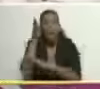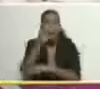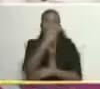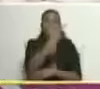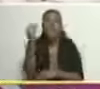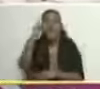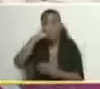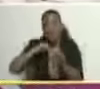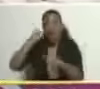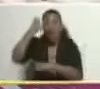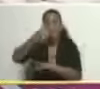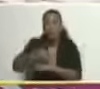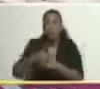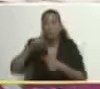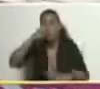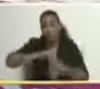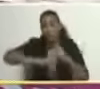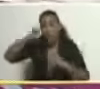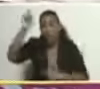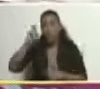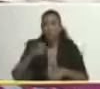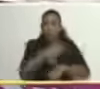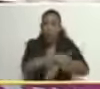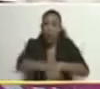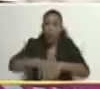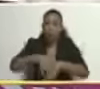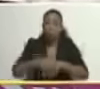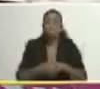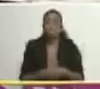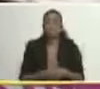20 años de la fundación del ALBA.